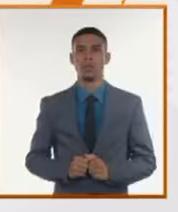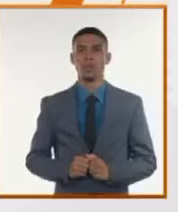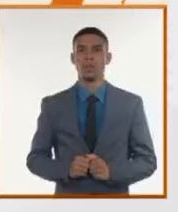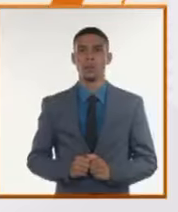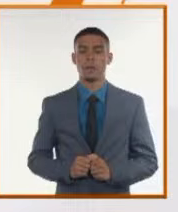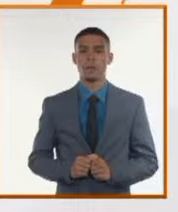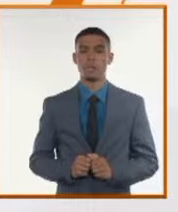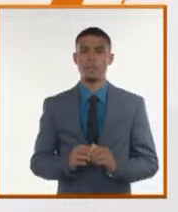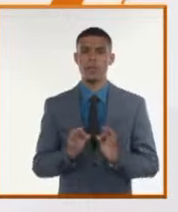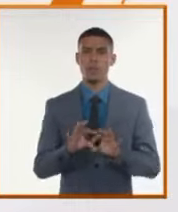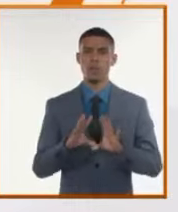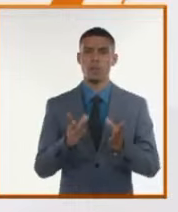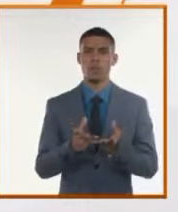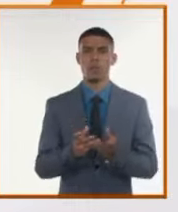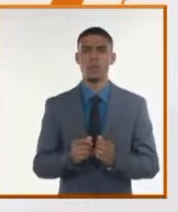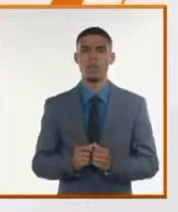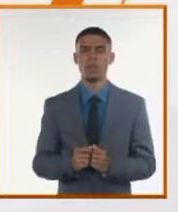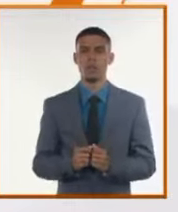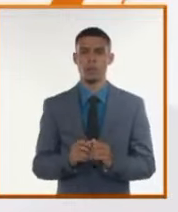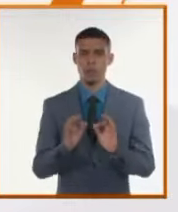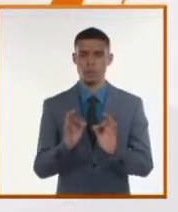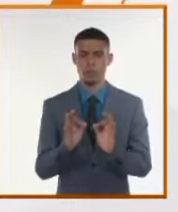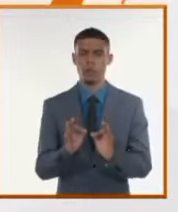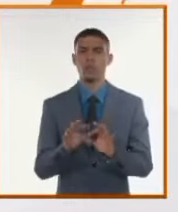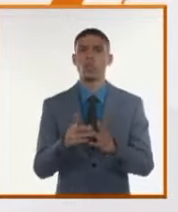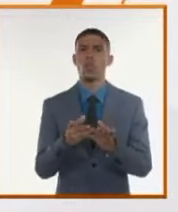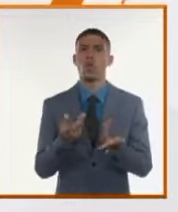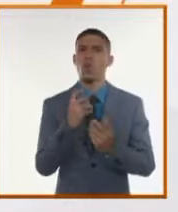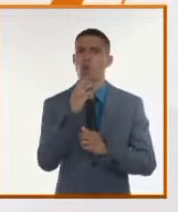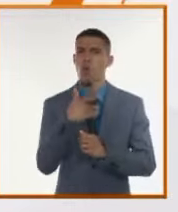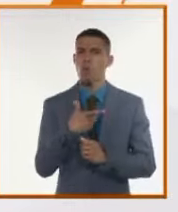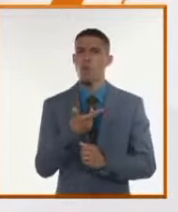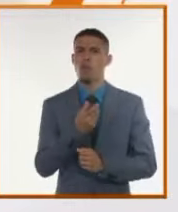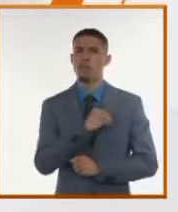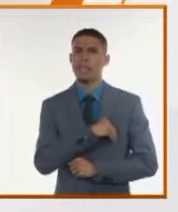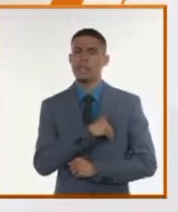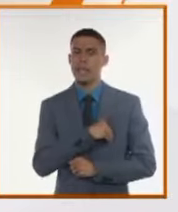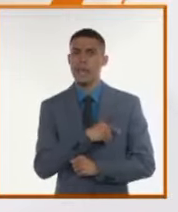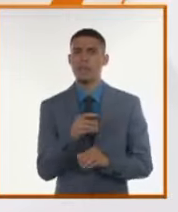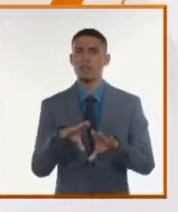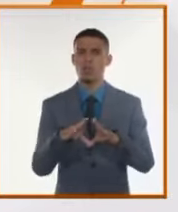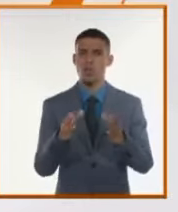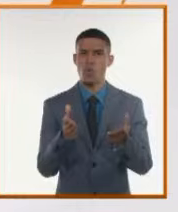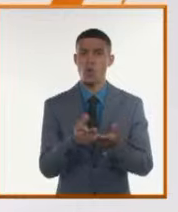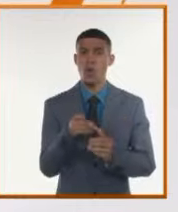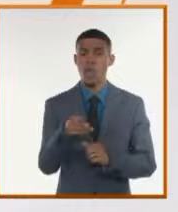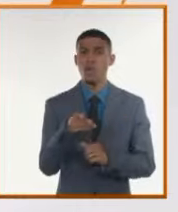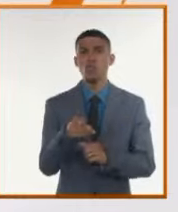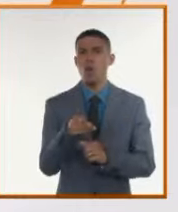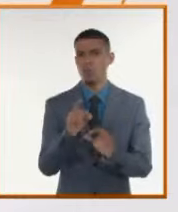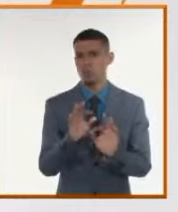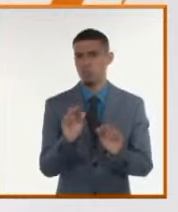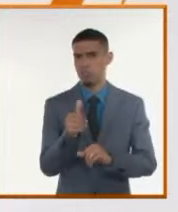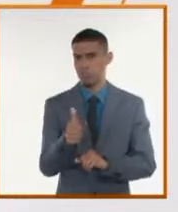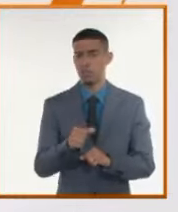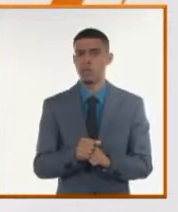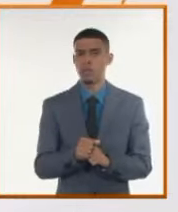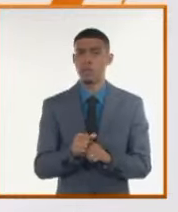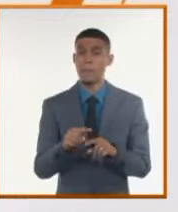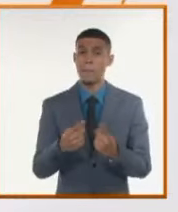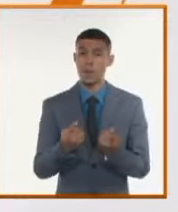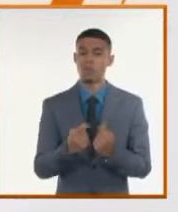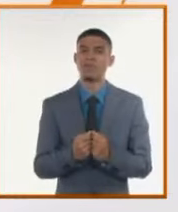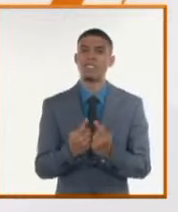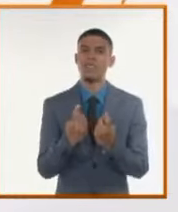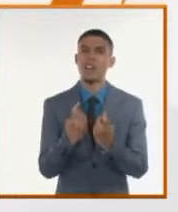indicándote preocupada por cómo te sientes todo todo todo eso es una maravilla lo malo es